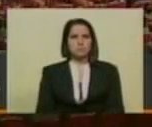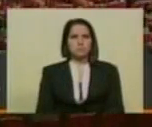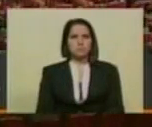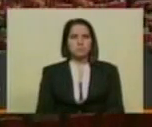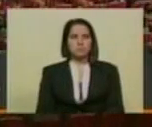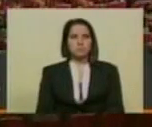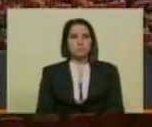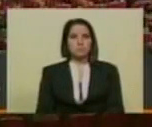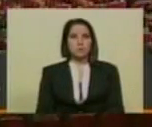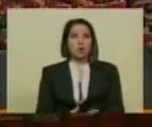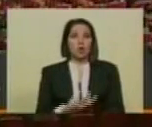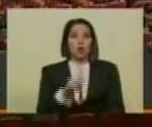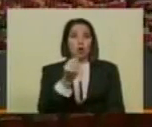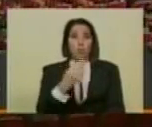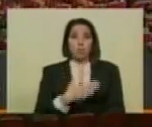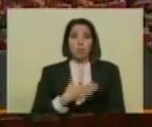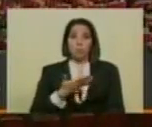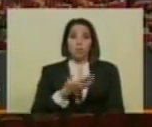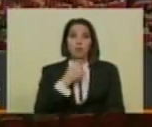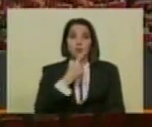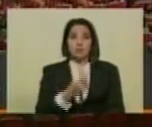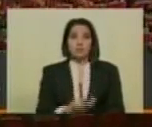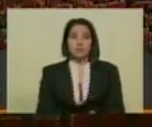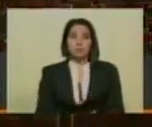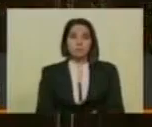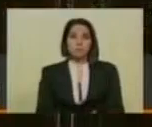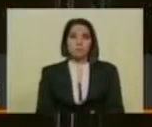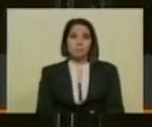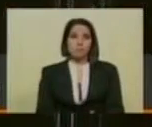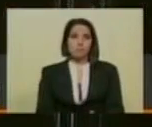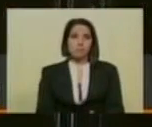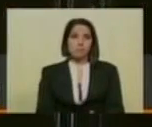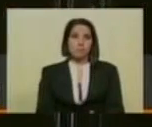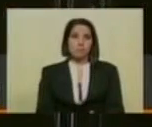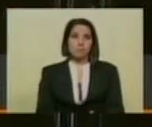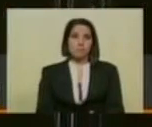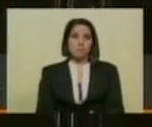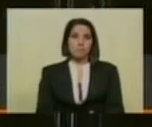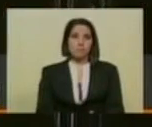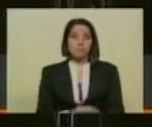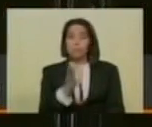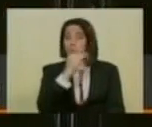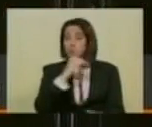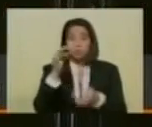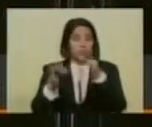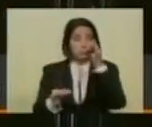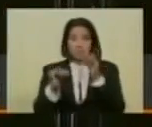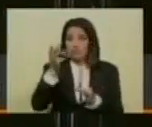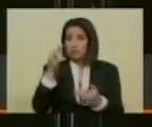¿Cómo la puedo calificar? La arremetida injustificable